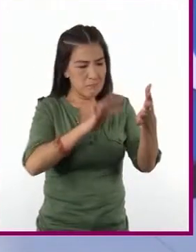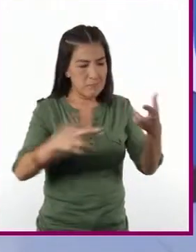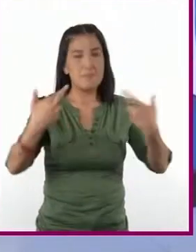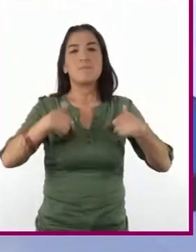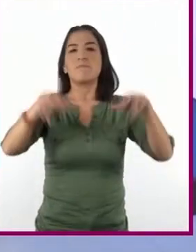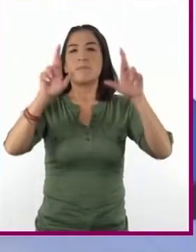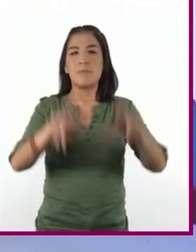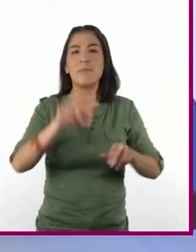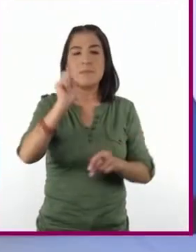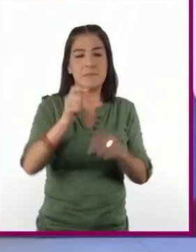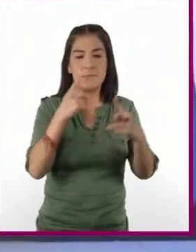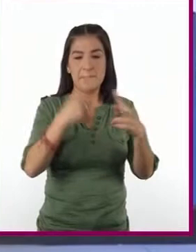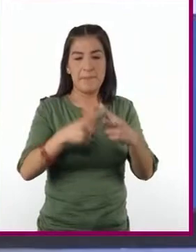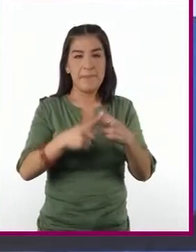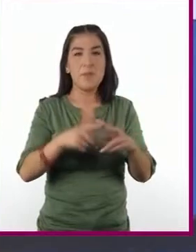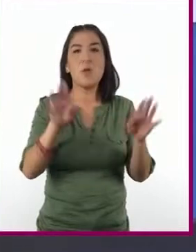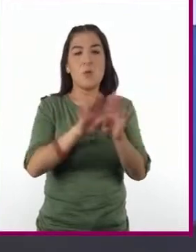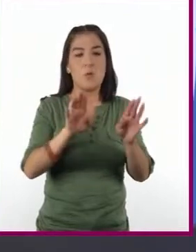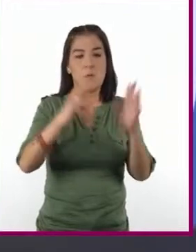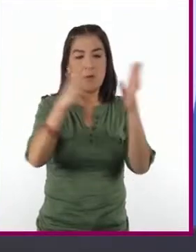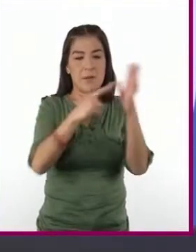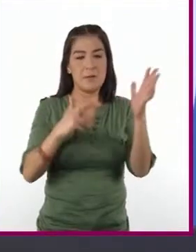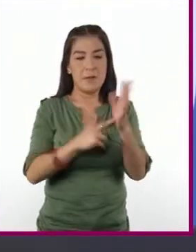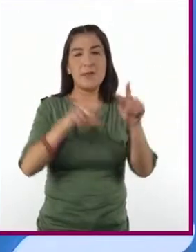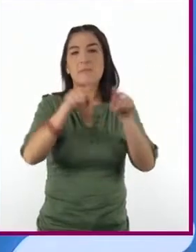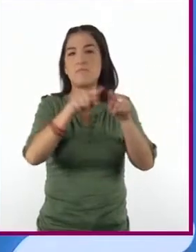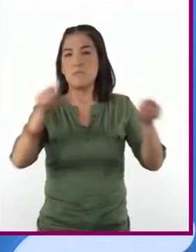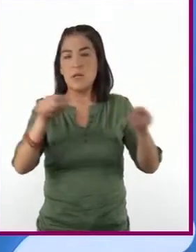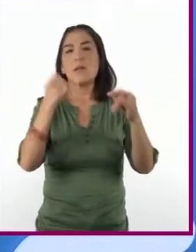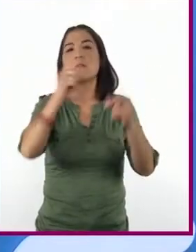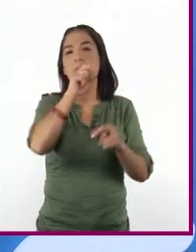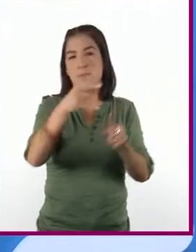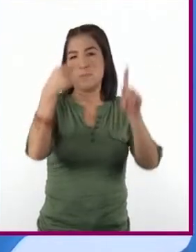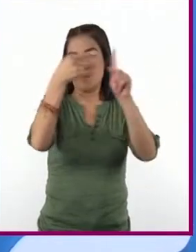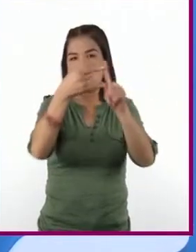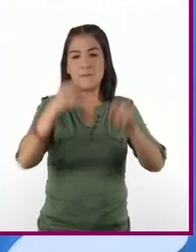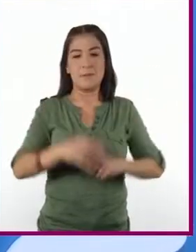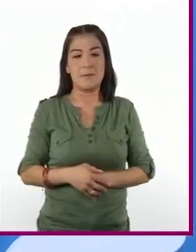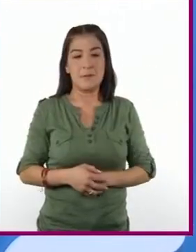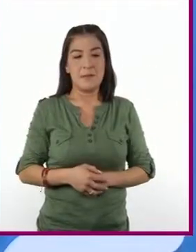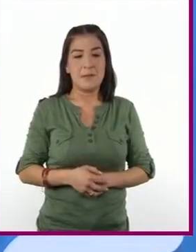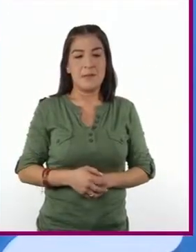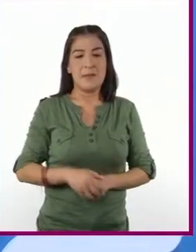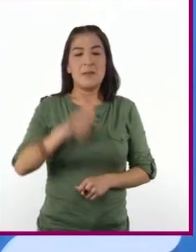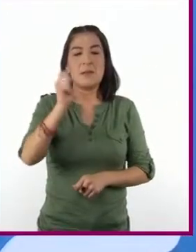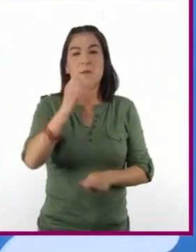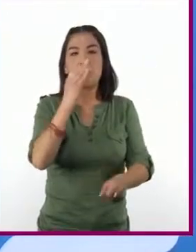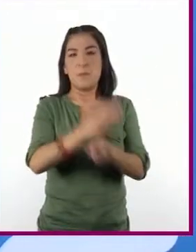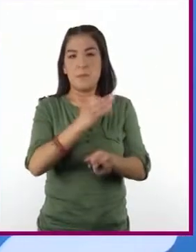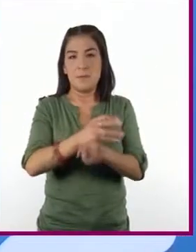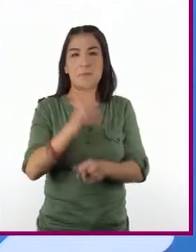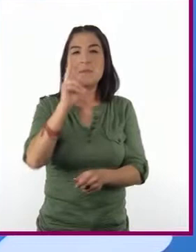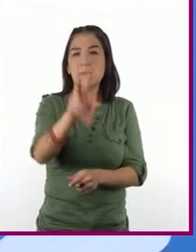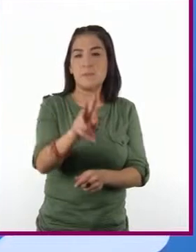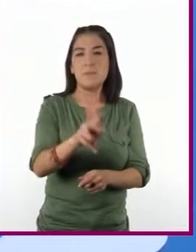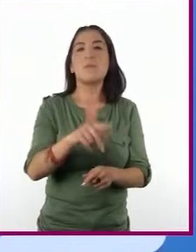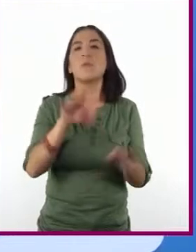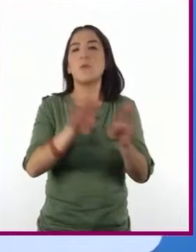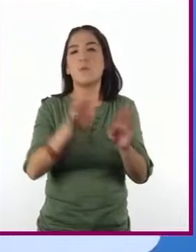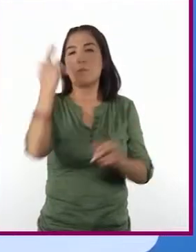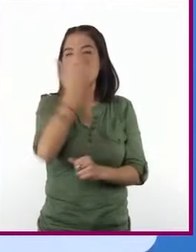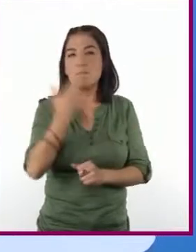y algebraicamente relaciones lineales y cuadráticas. Para cumplir con el propósito de esta sesión, analizaremos las